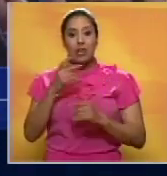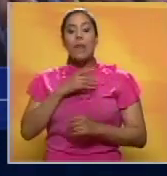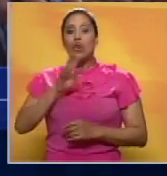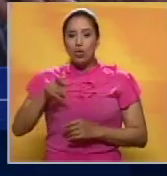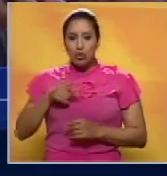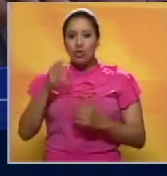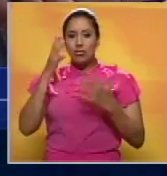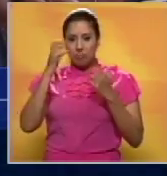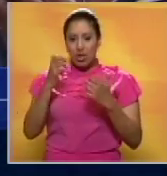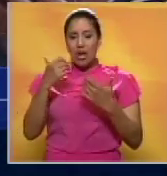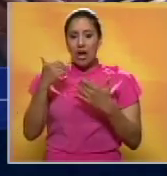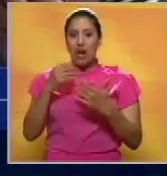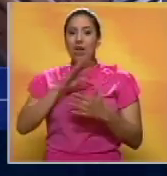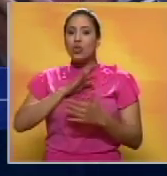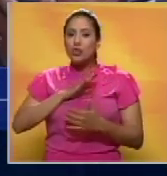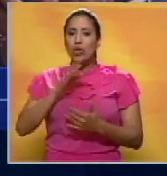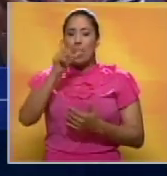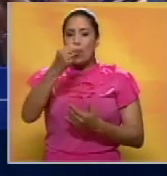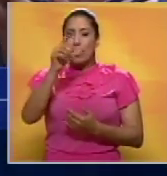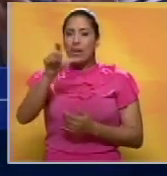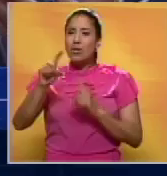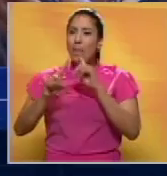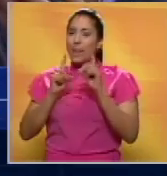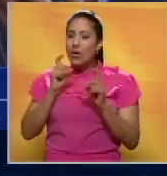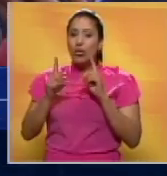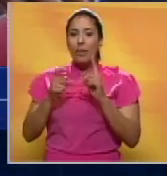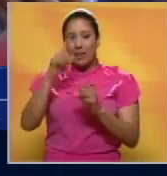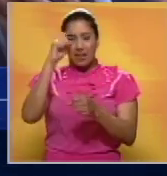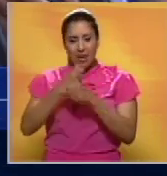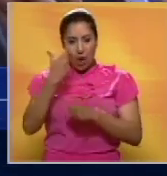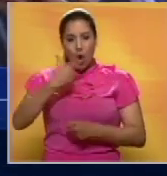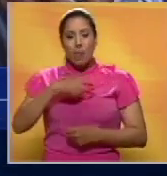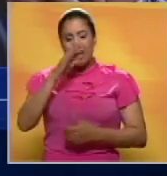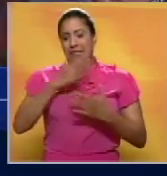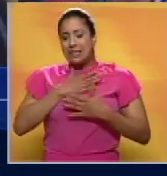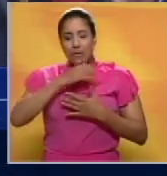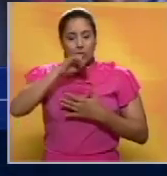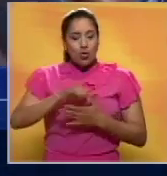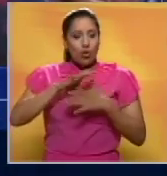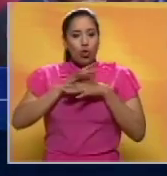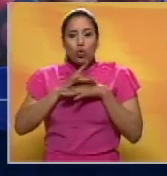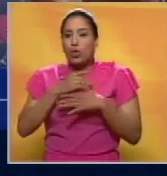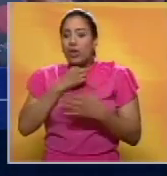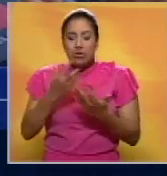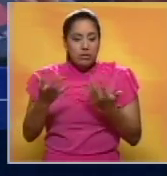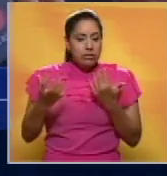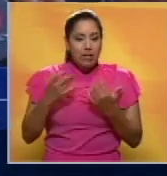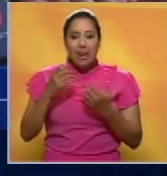vida por su carrera. Cuando muchas personas han preguntado sobre la vocación que Paul tenía por su carrera, sin duda es una